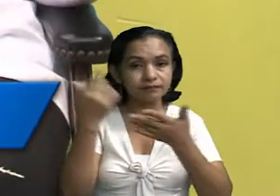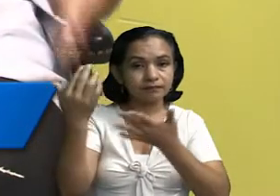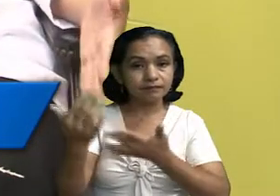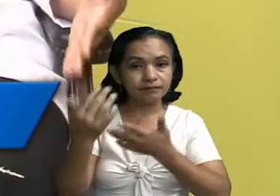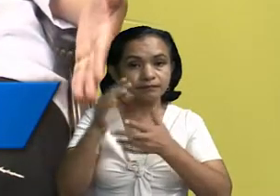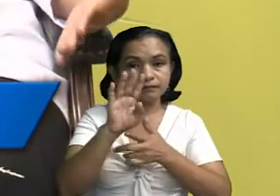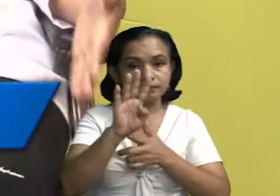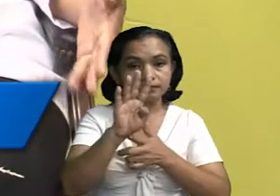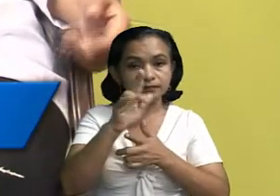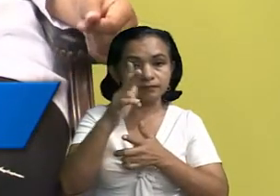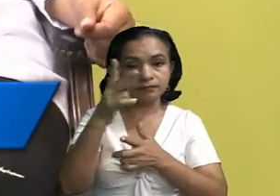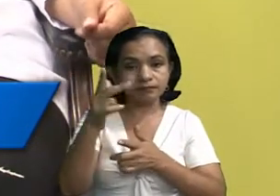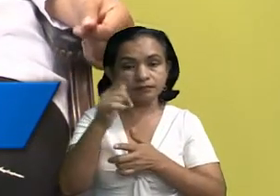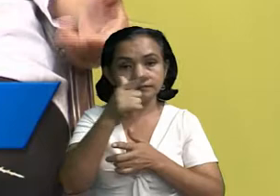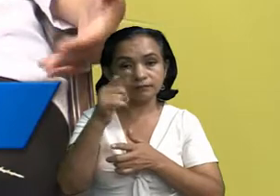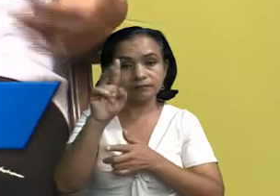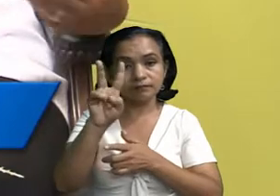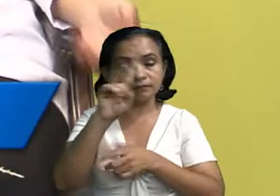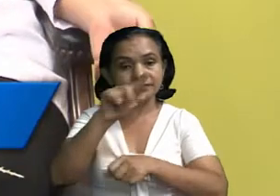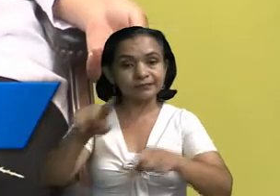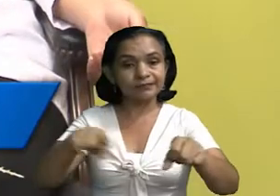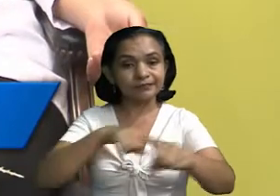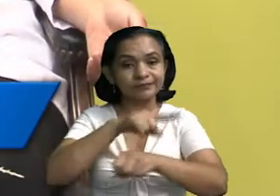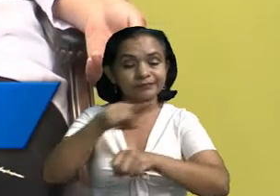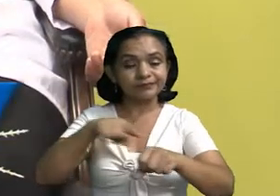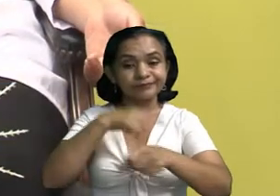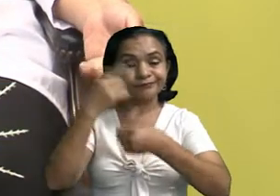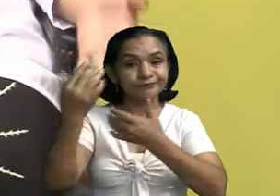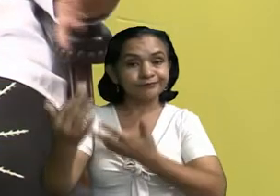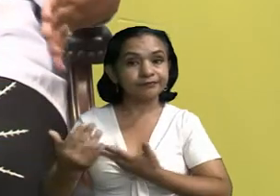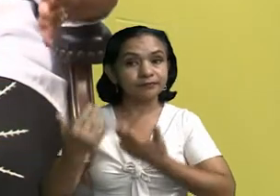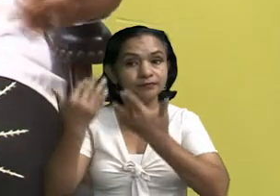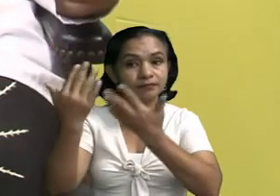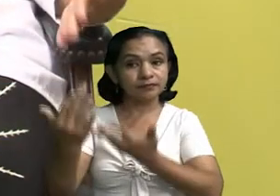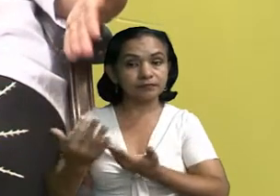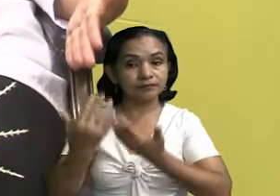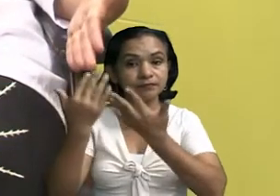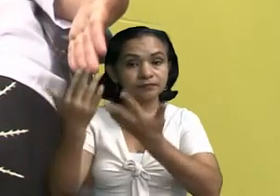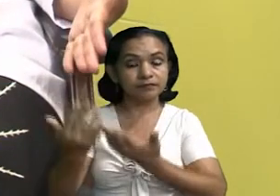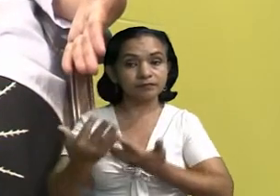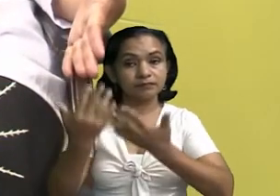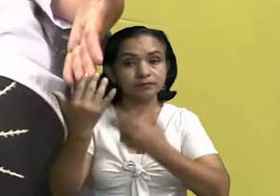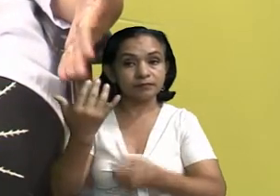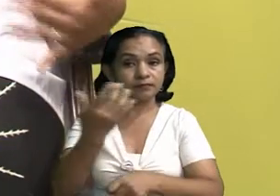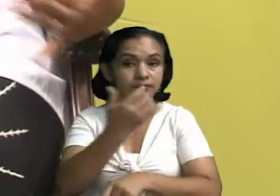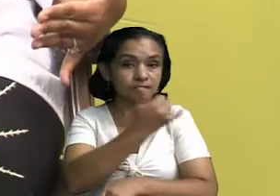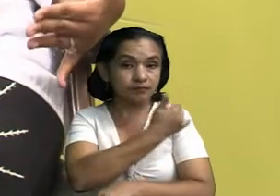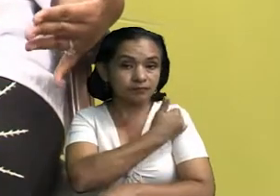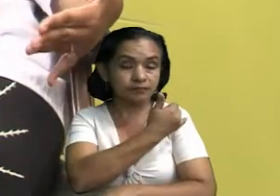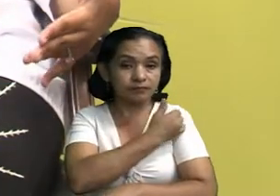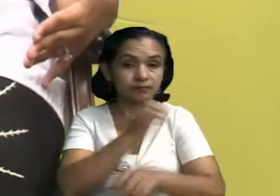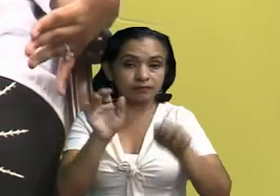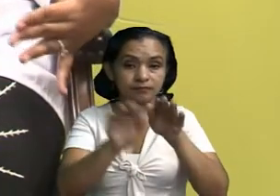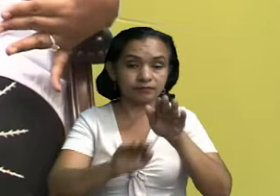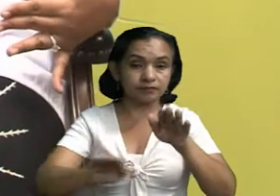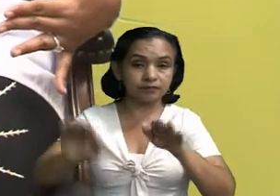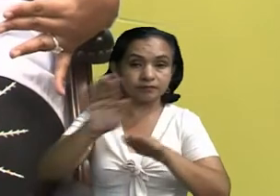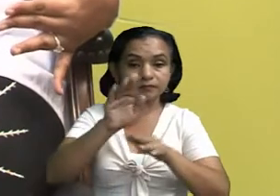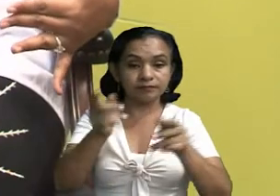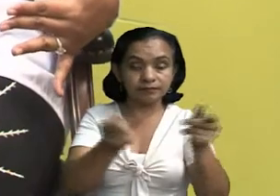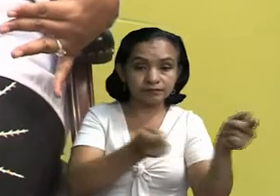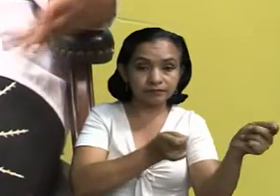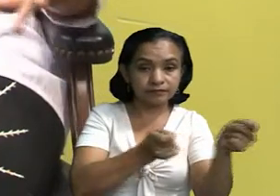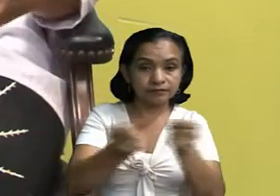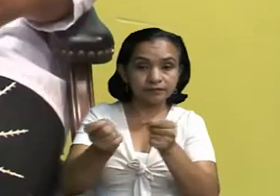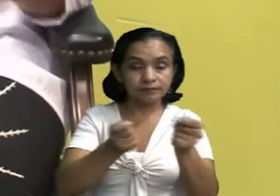de 48 a 72 horas para tener el resultado. Por eso la clínica nos da más a nosotros qué manejo se le va a